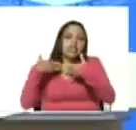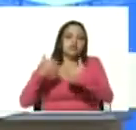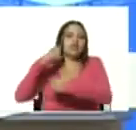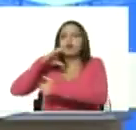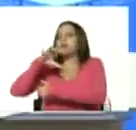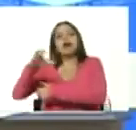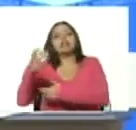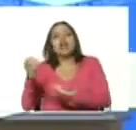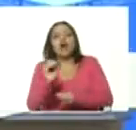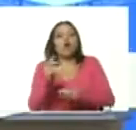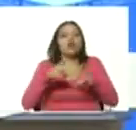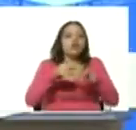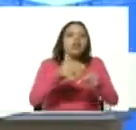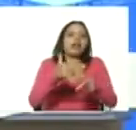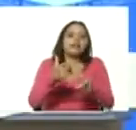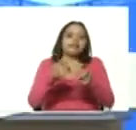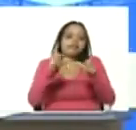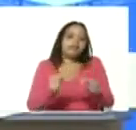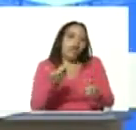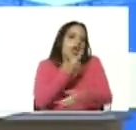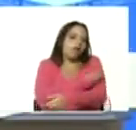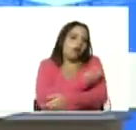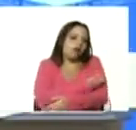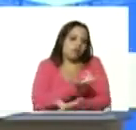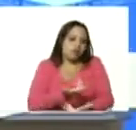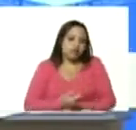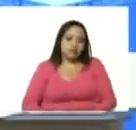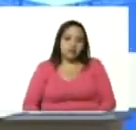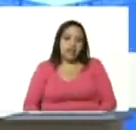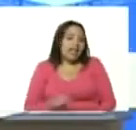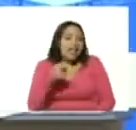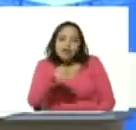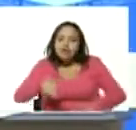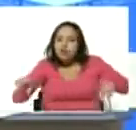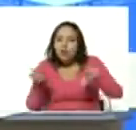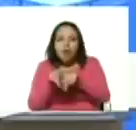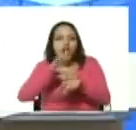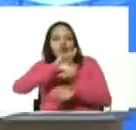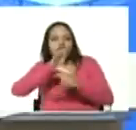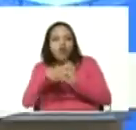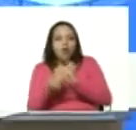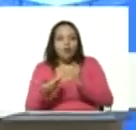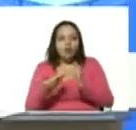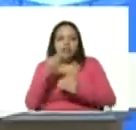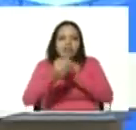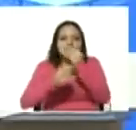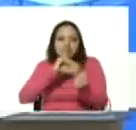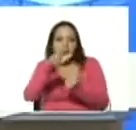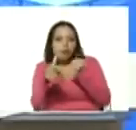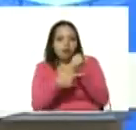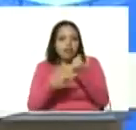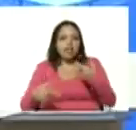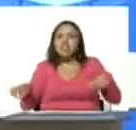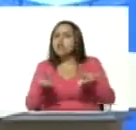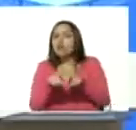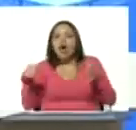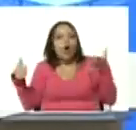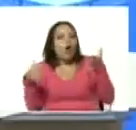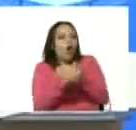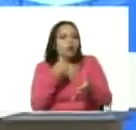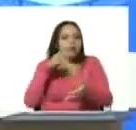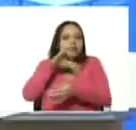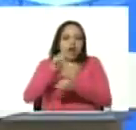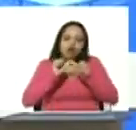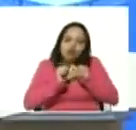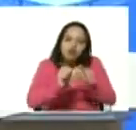plata de las vacunas. Es una estafa. Es una estafa continuada. Así como es un golpe de Estado continuado,